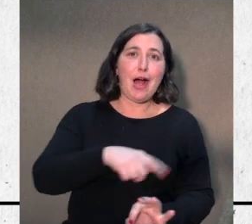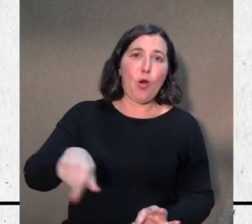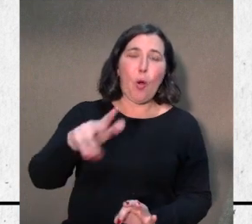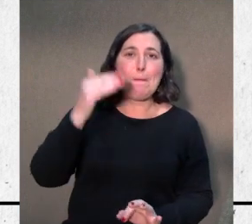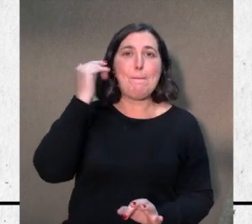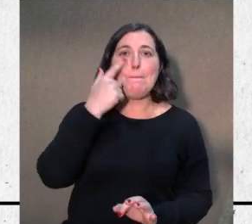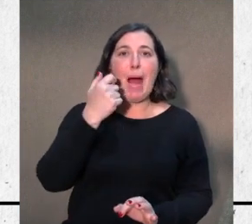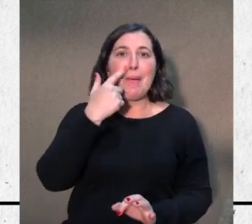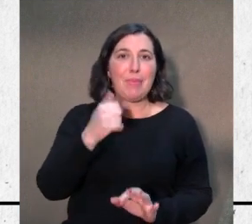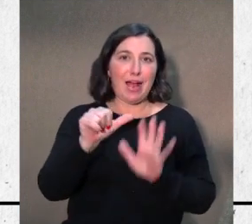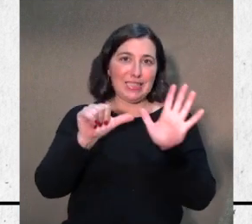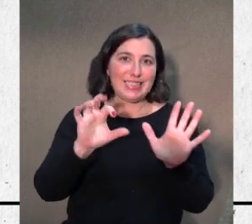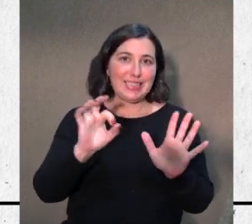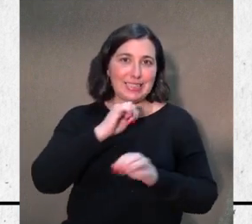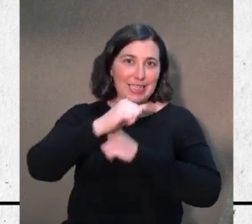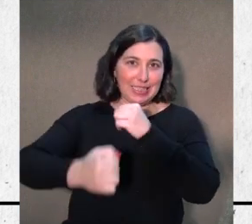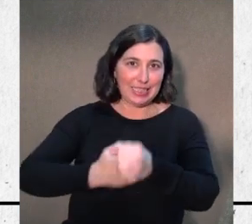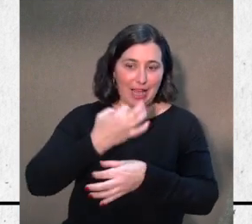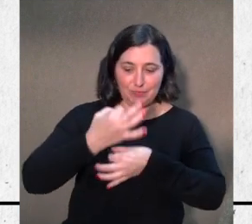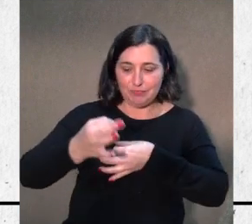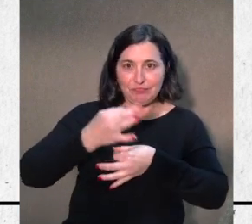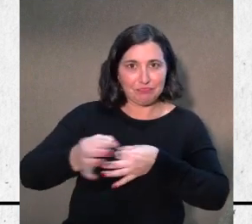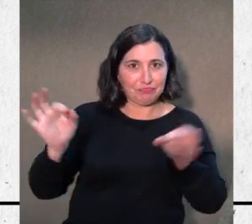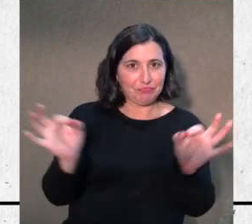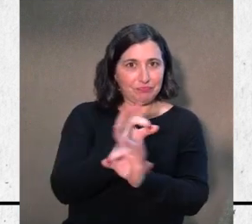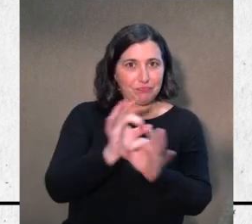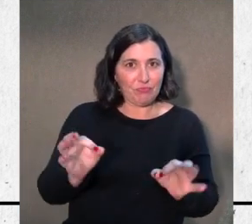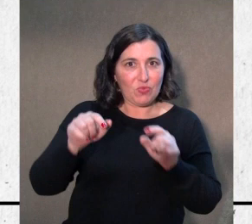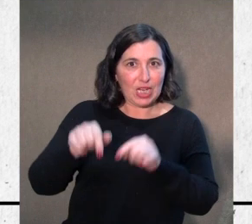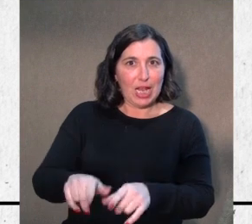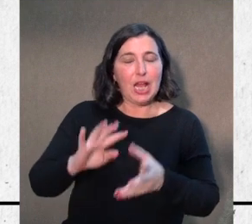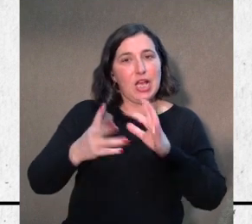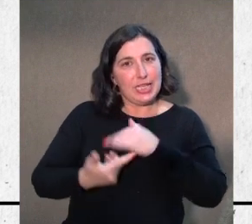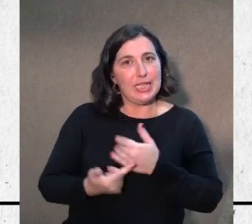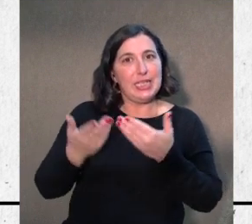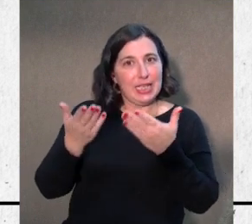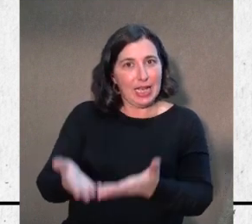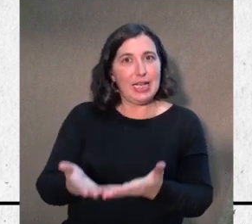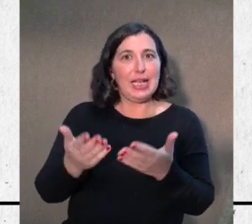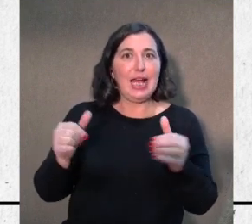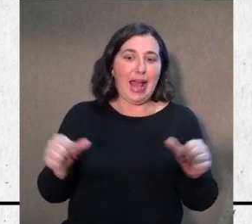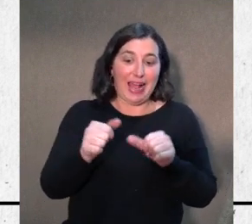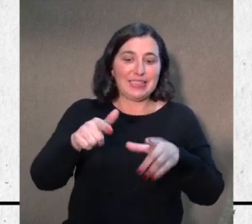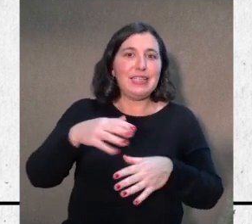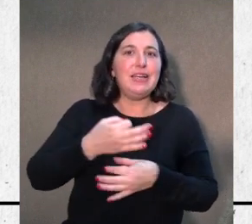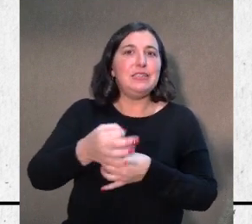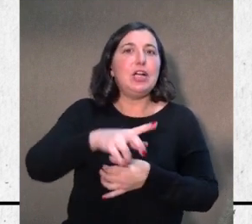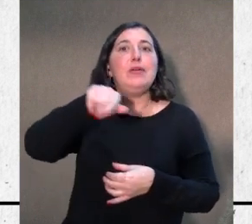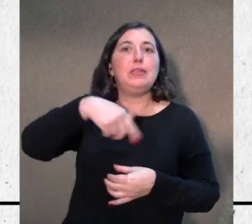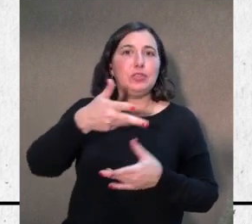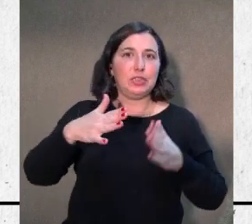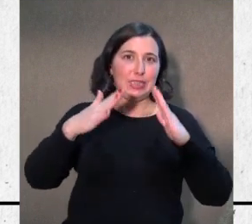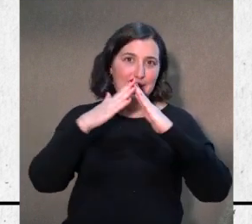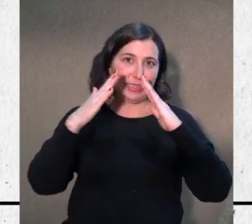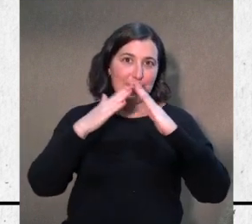gran parte de la docencia la realizaba en casa, porque él daba clases en el conservatorio, en la escuela municipal, también dio en